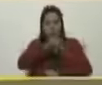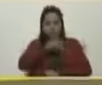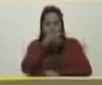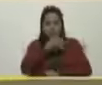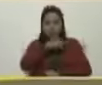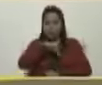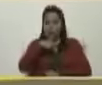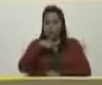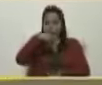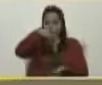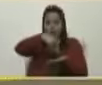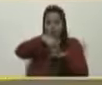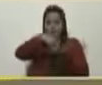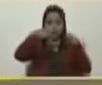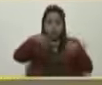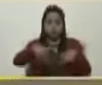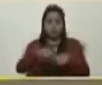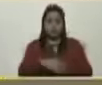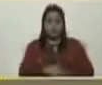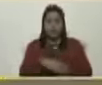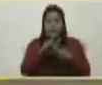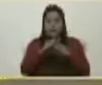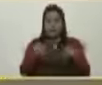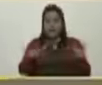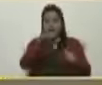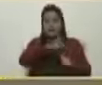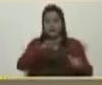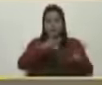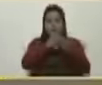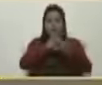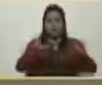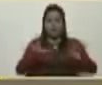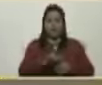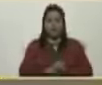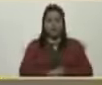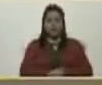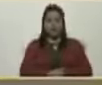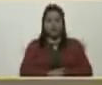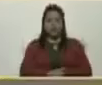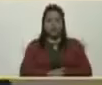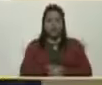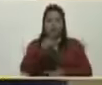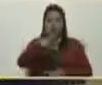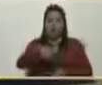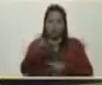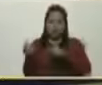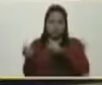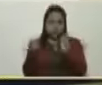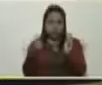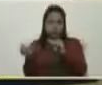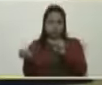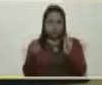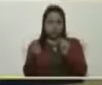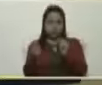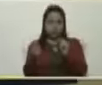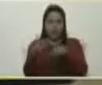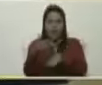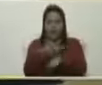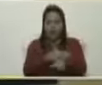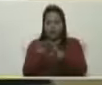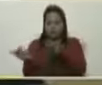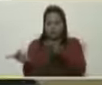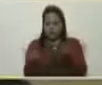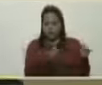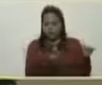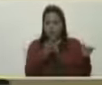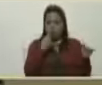desde Carabobo, Tierra de Libertadores, estamos en este diálogo, el cual fuimos convocados